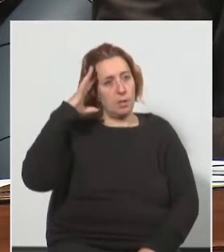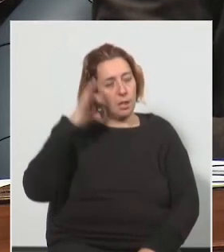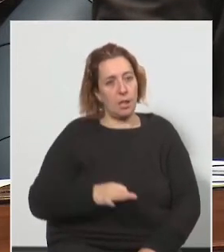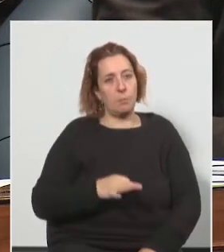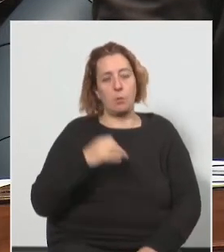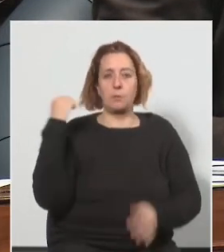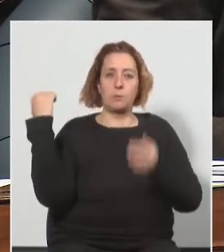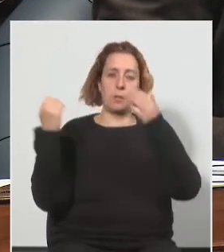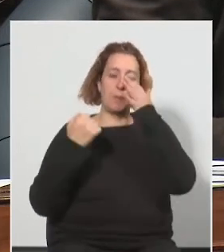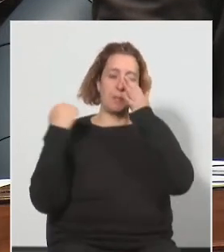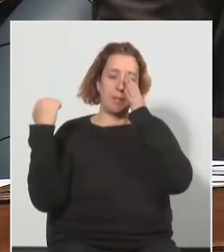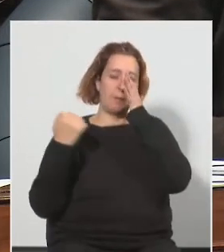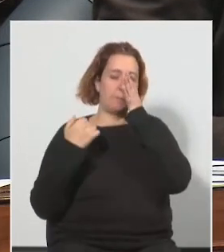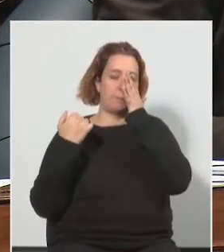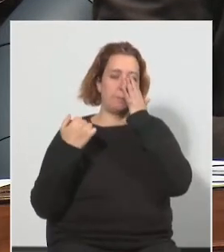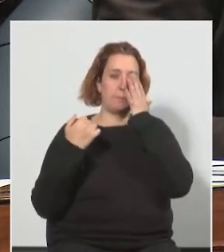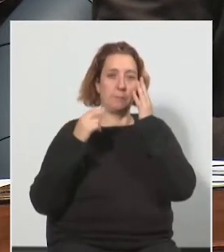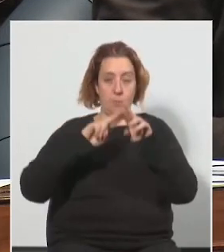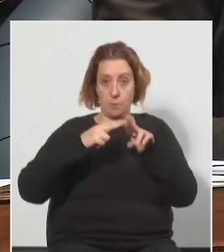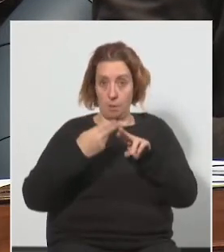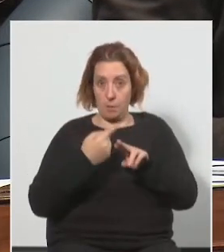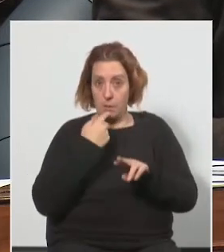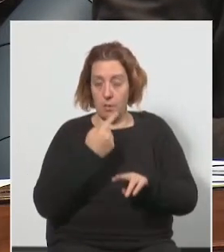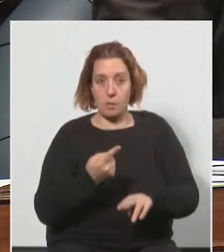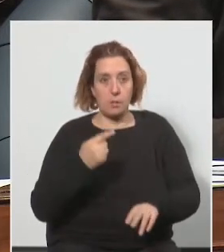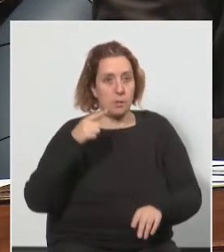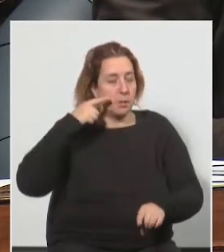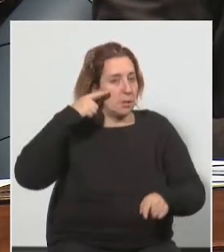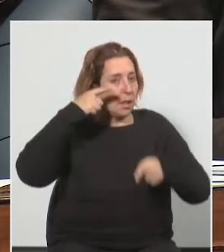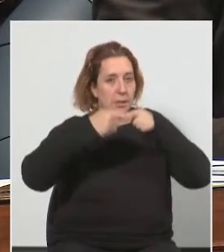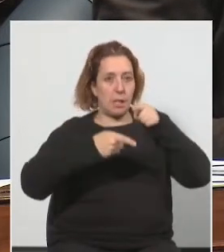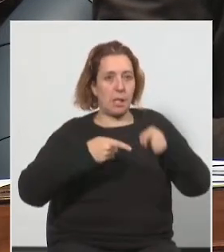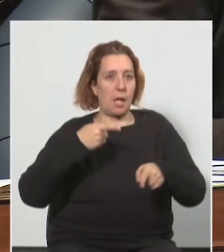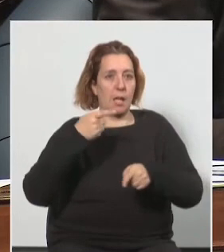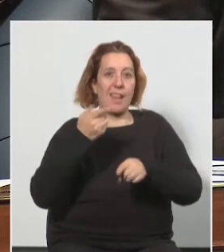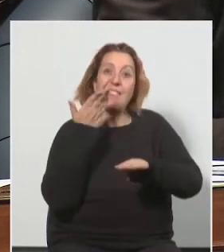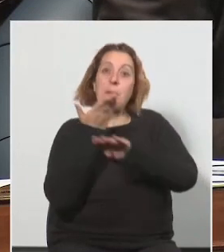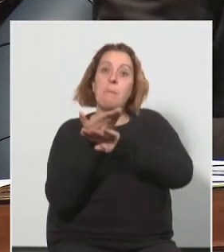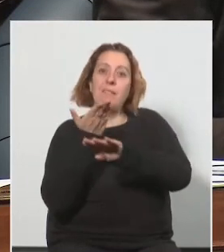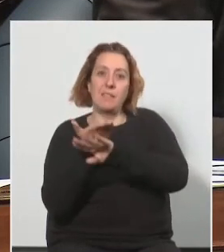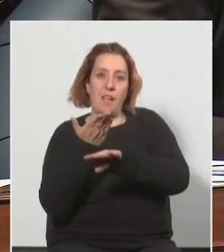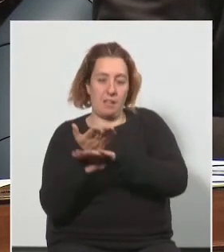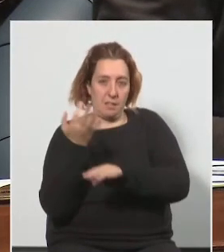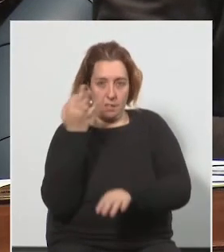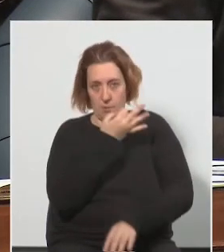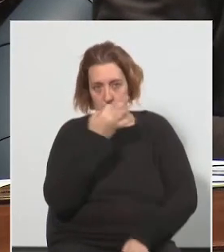Creemos que es fundamental, repito, atacar la demanda de drogas,